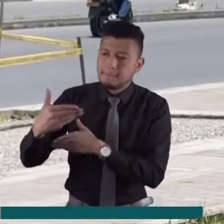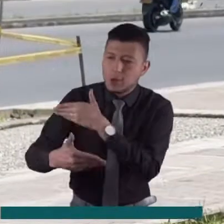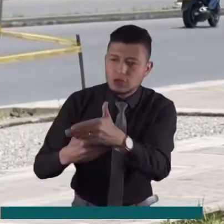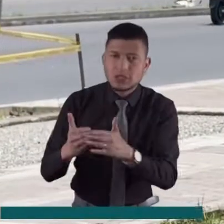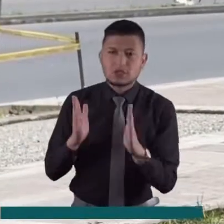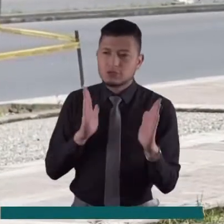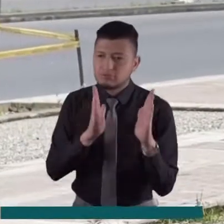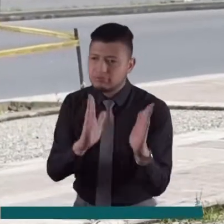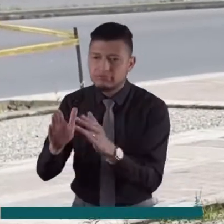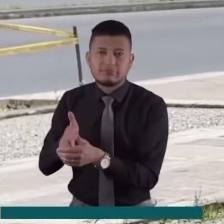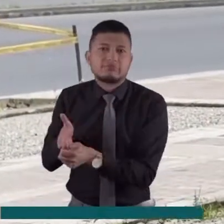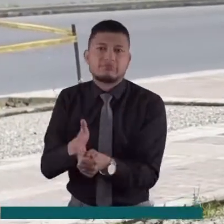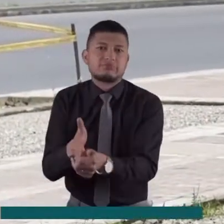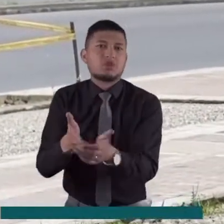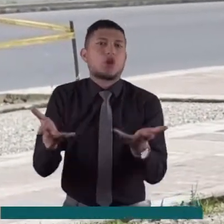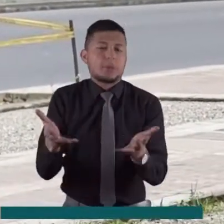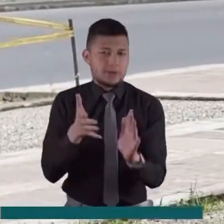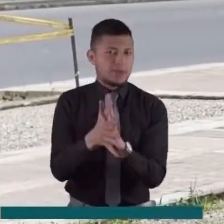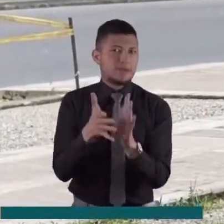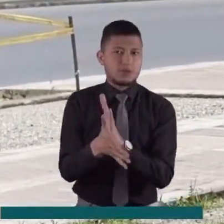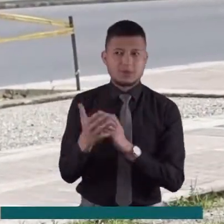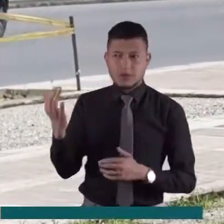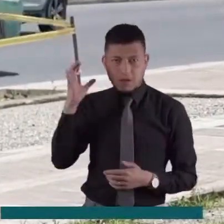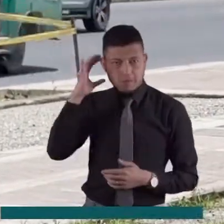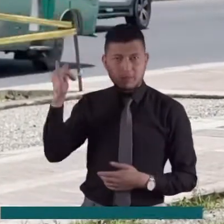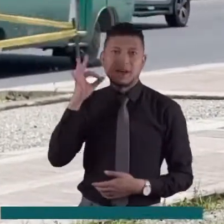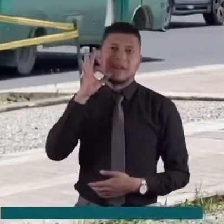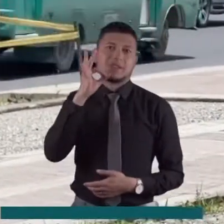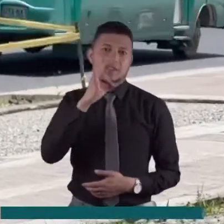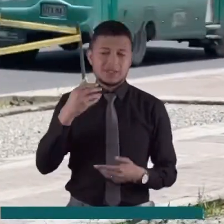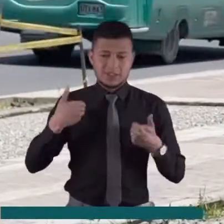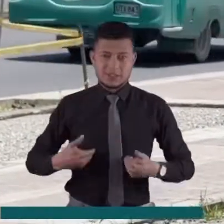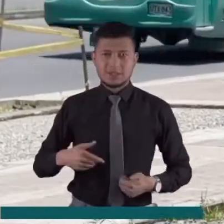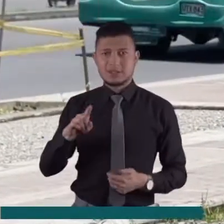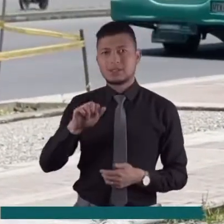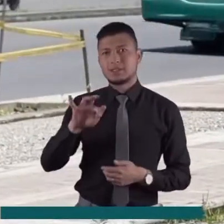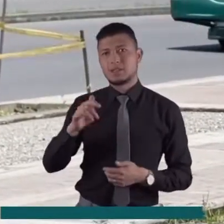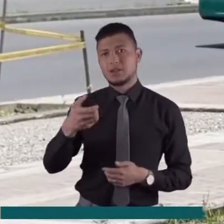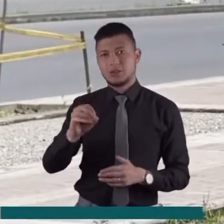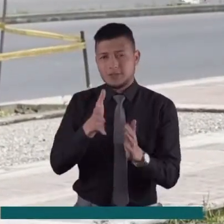procedimientos a seguir. Es la información por ahora desde Villavicencio. Santiago Molina, Enlace 13.